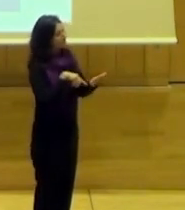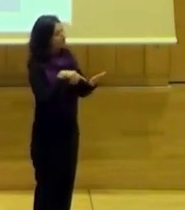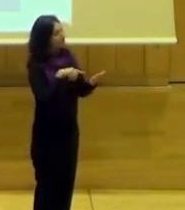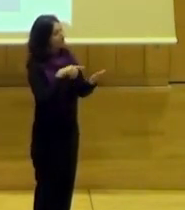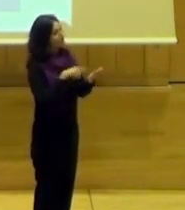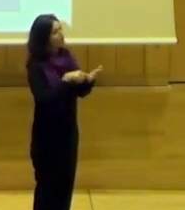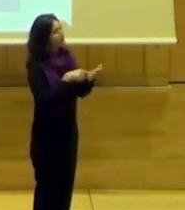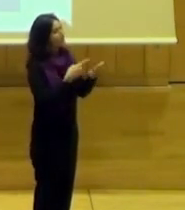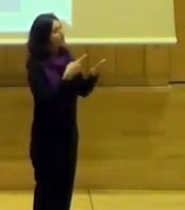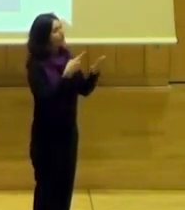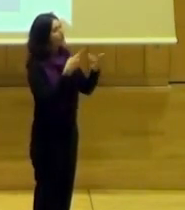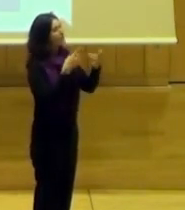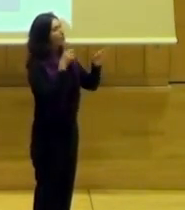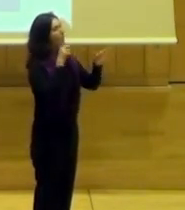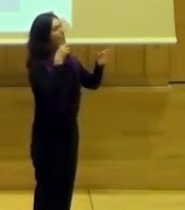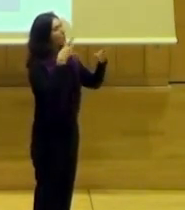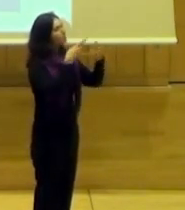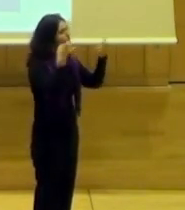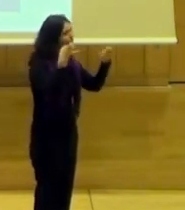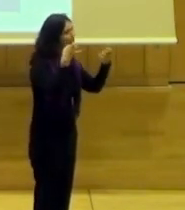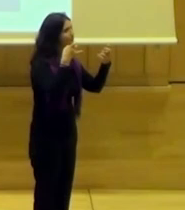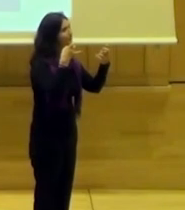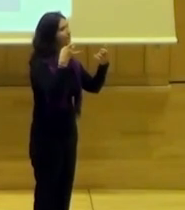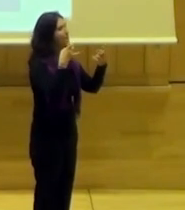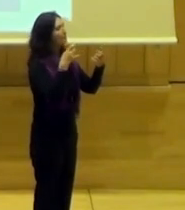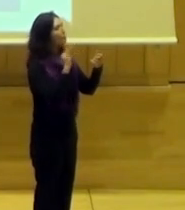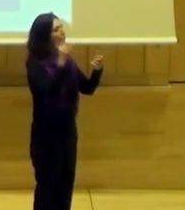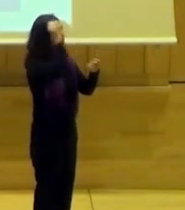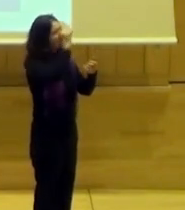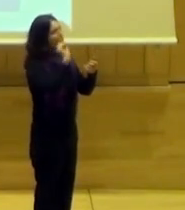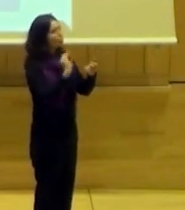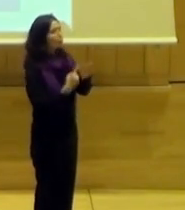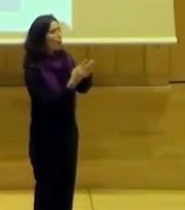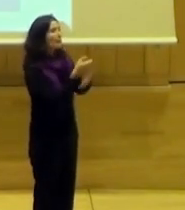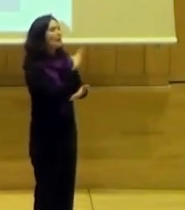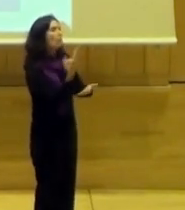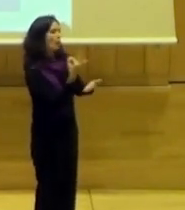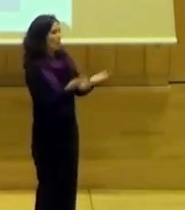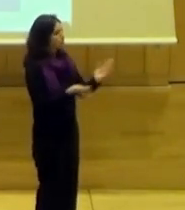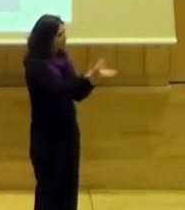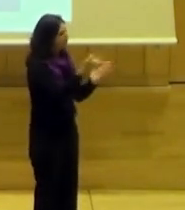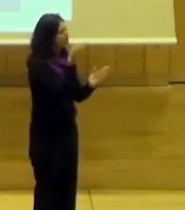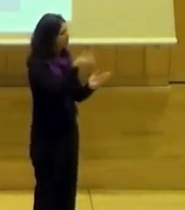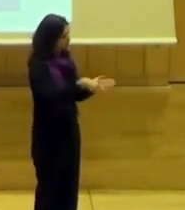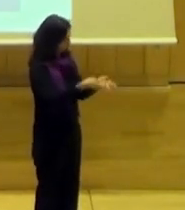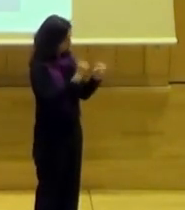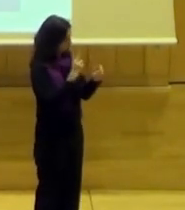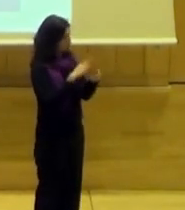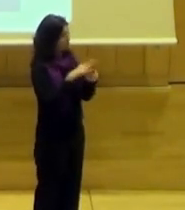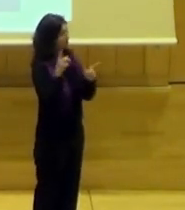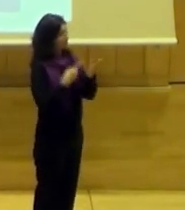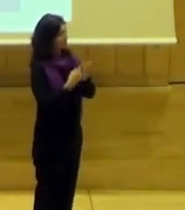digamos, conectarse y dar su propia versión sobre la ruta. Pasamos. Y la ruta hemos hecho